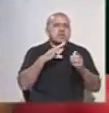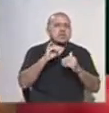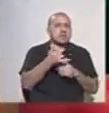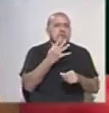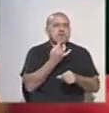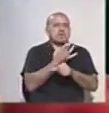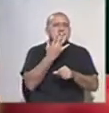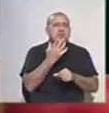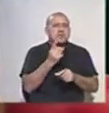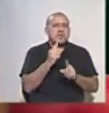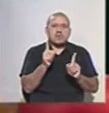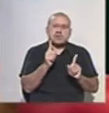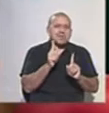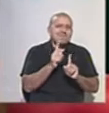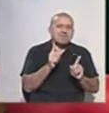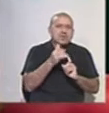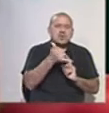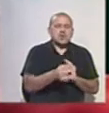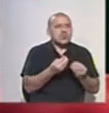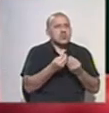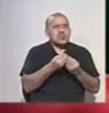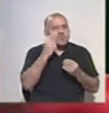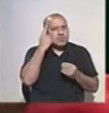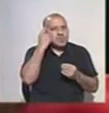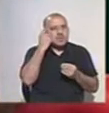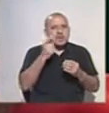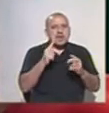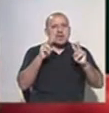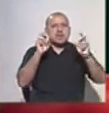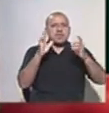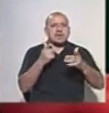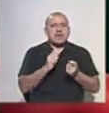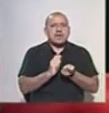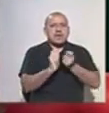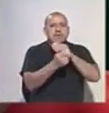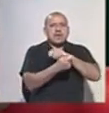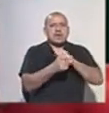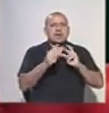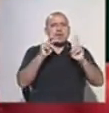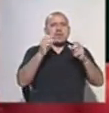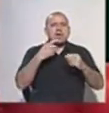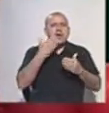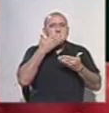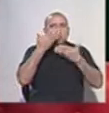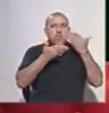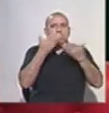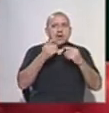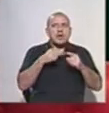tengo mucha experiencia en por ejemplo, en cambiar mucho de murga. Siempre fue Contrafarsa, después fue La Gran